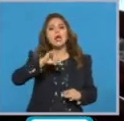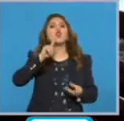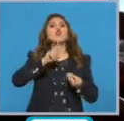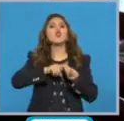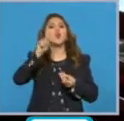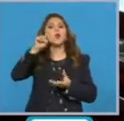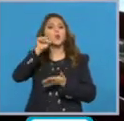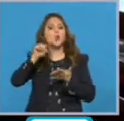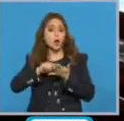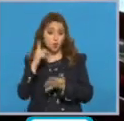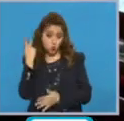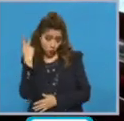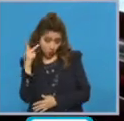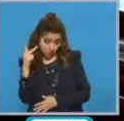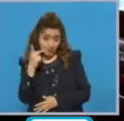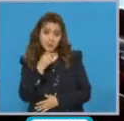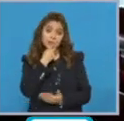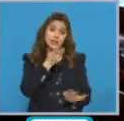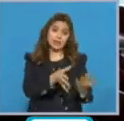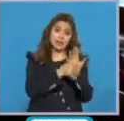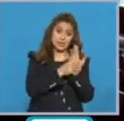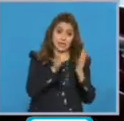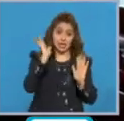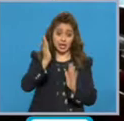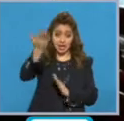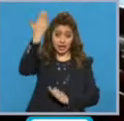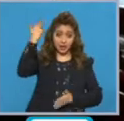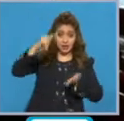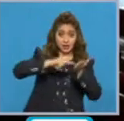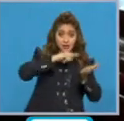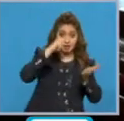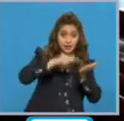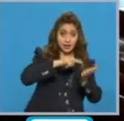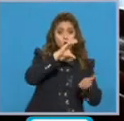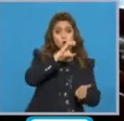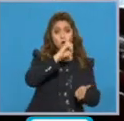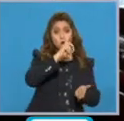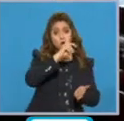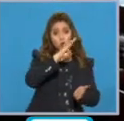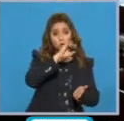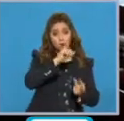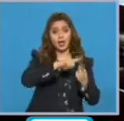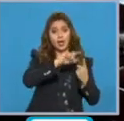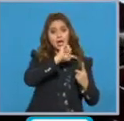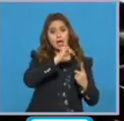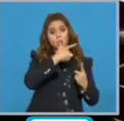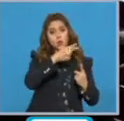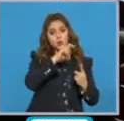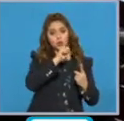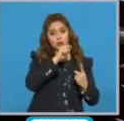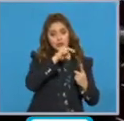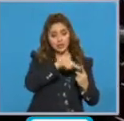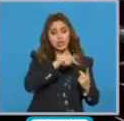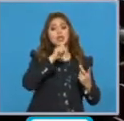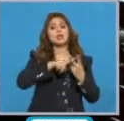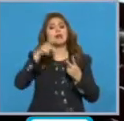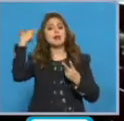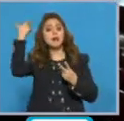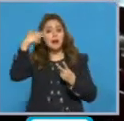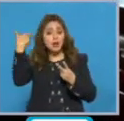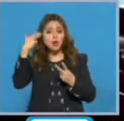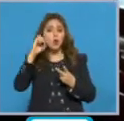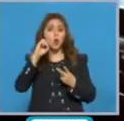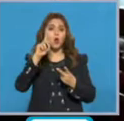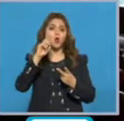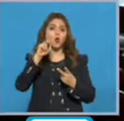Se dice que después de haber firmado los tratados de Córdoba, Agustín de Iturbide al lado del rey O'Donoghue, pues ya